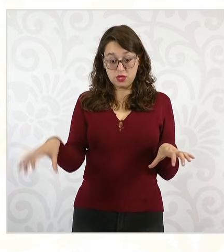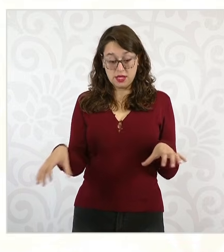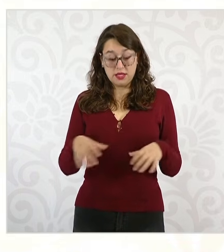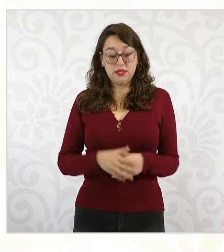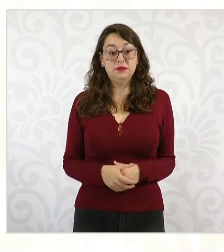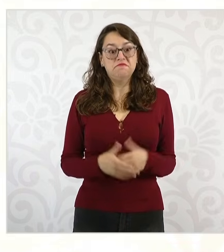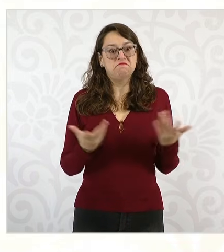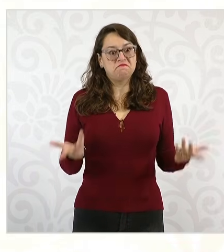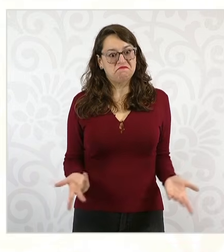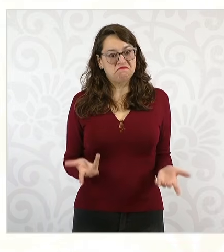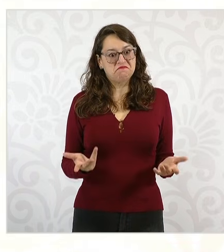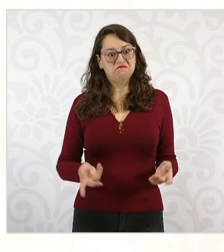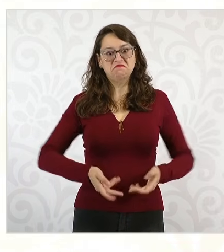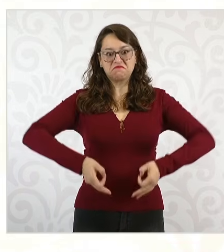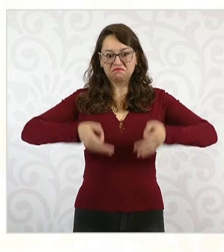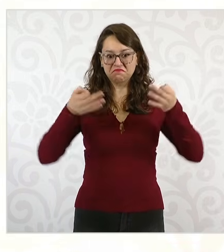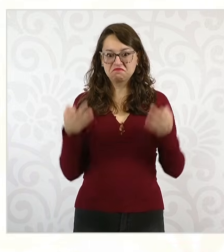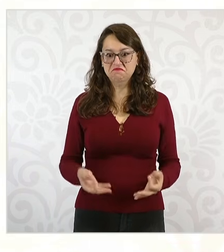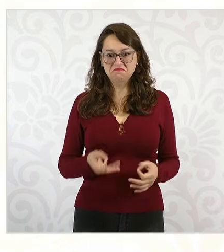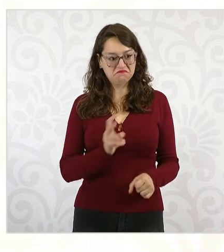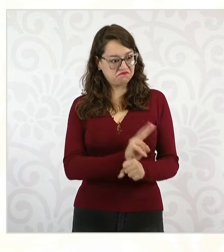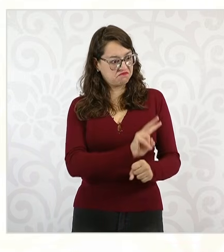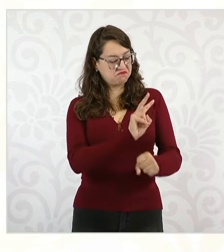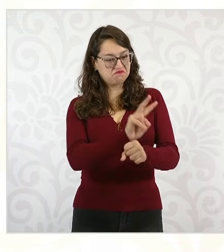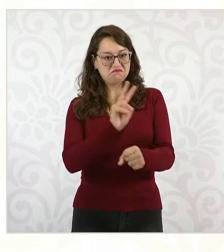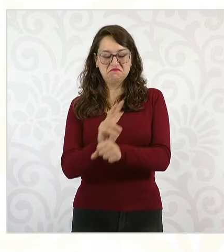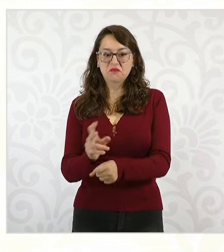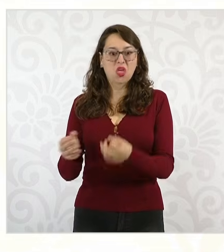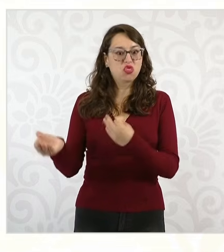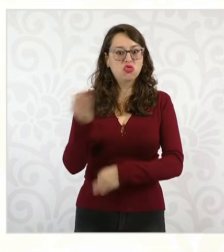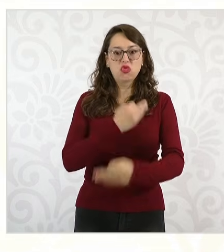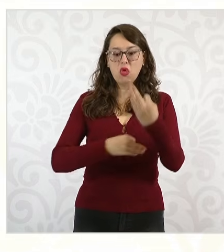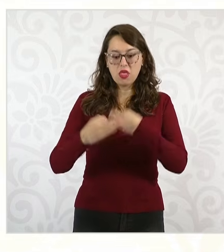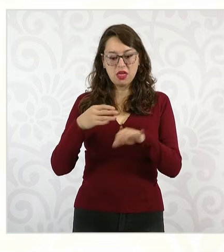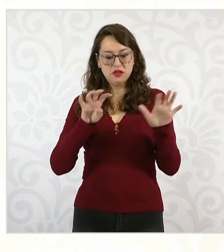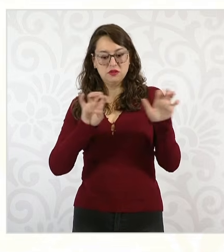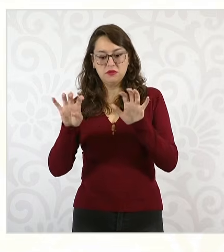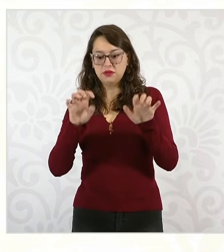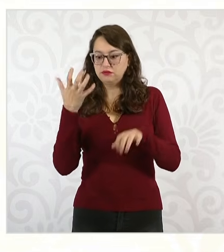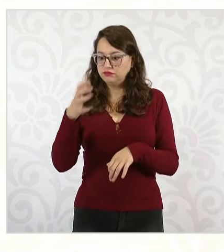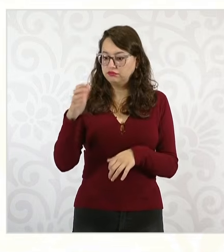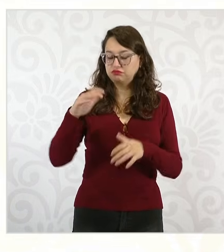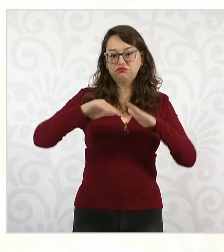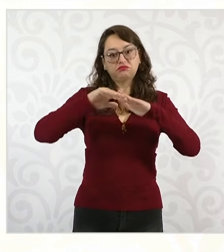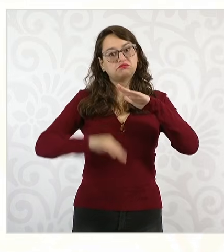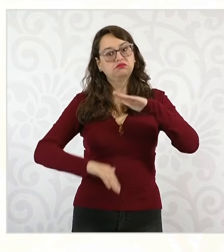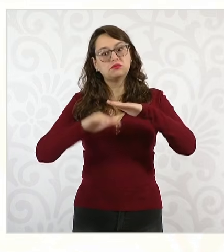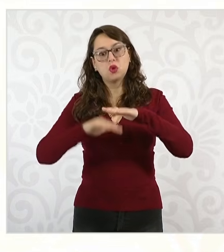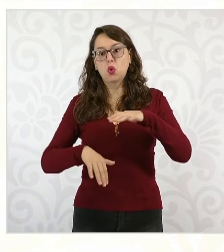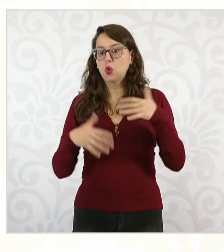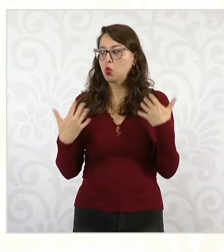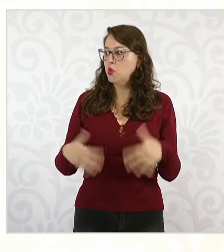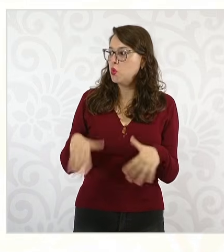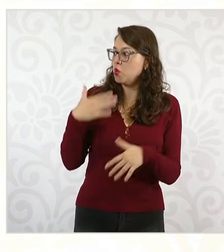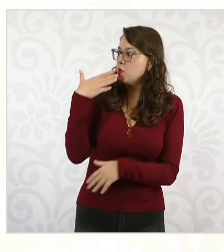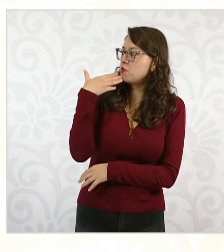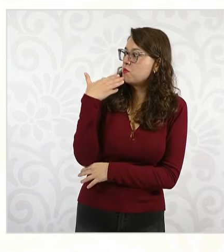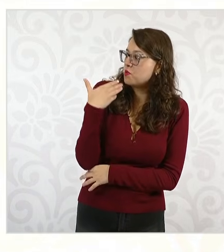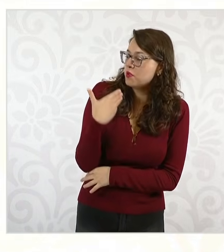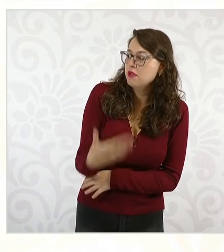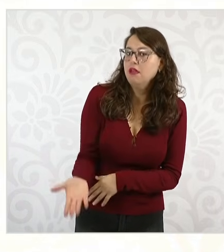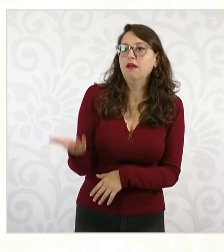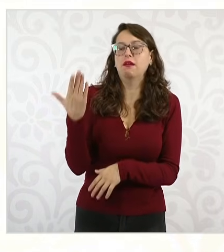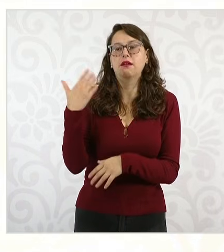consecutiva, todas las tiendas que monitoreamos están por debajo de los 910 pesos, eso hay que reconocerlo, pero para información de